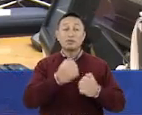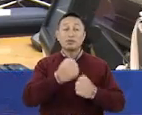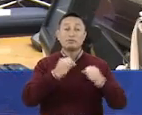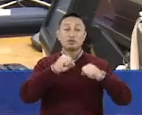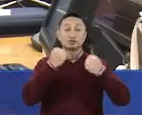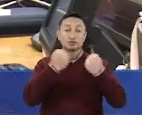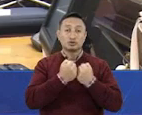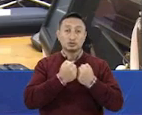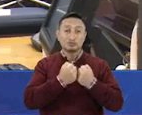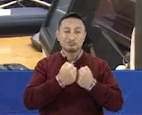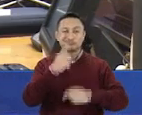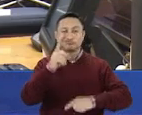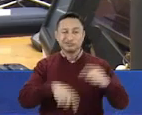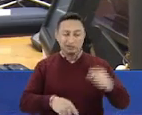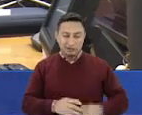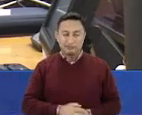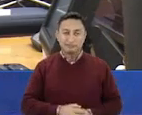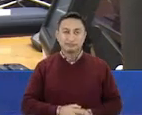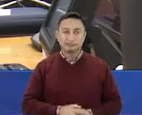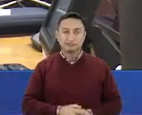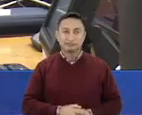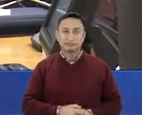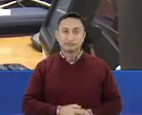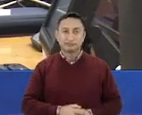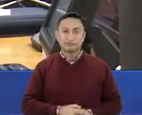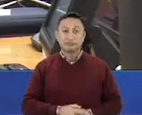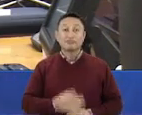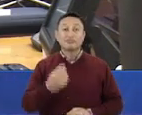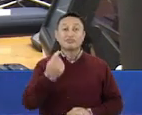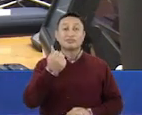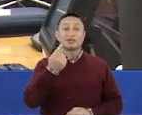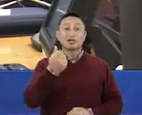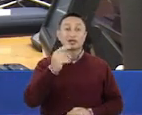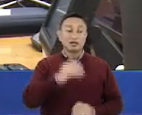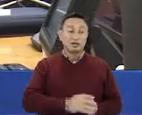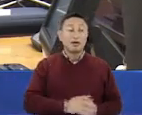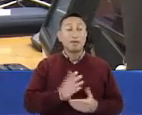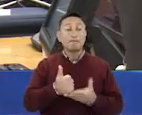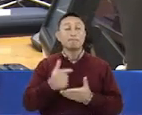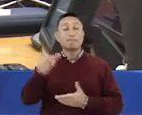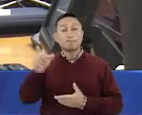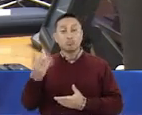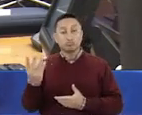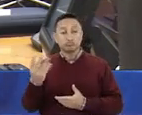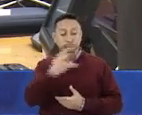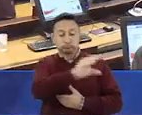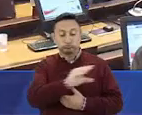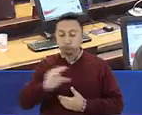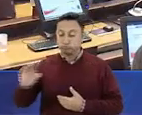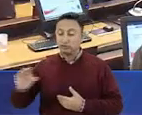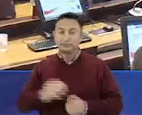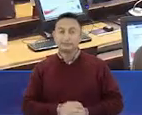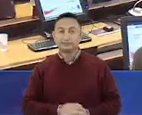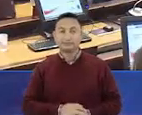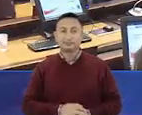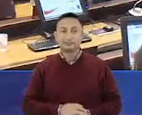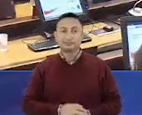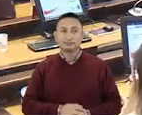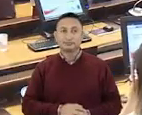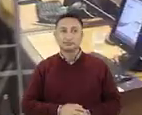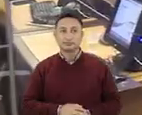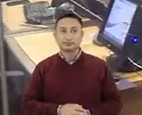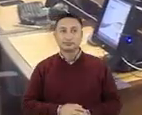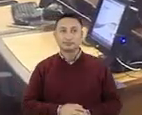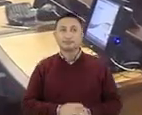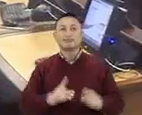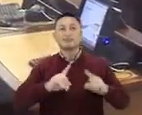nuestro desarrollo, desviando recursos para beneficio de unos pocos. El haber recogido inquietudes